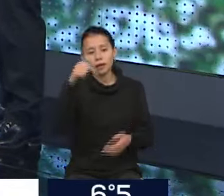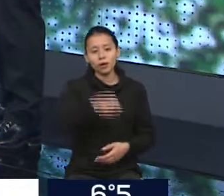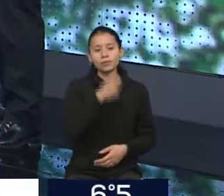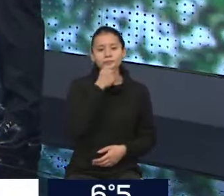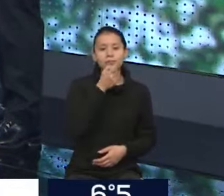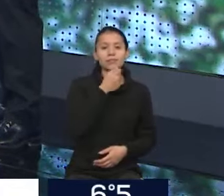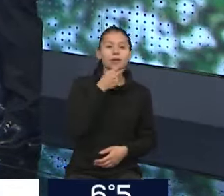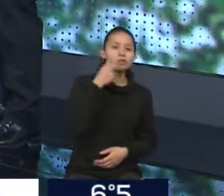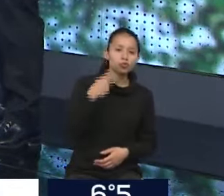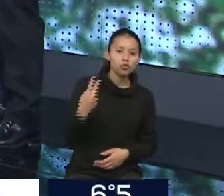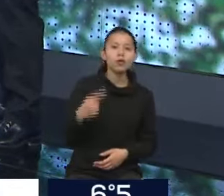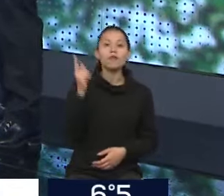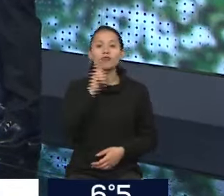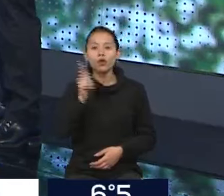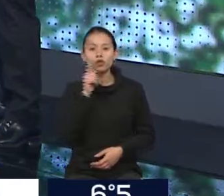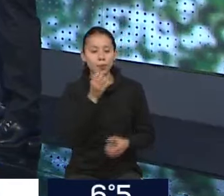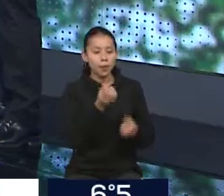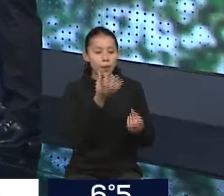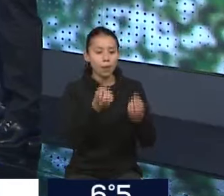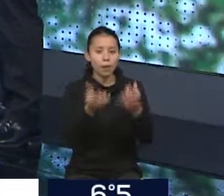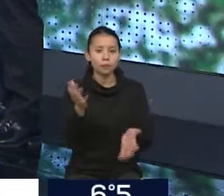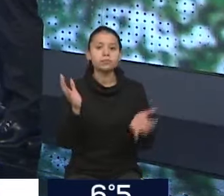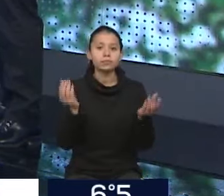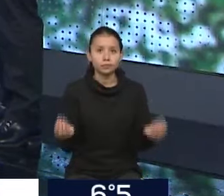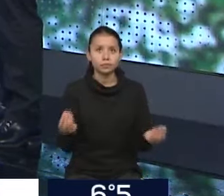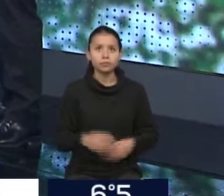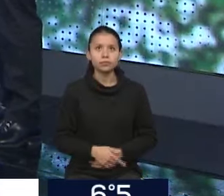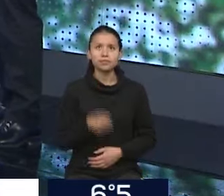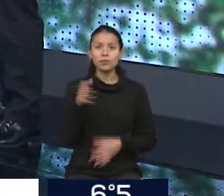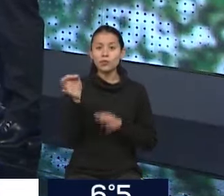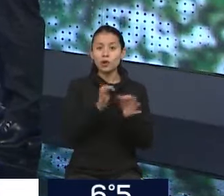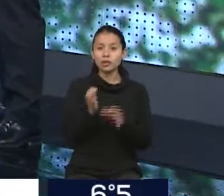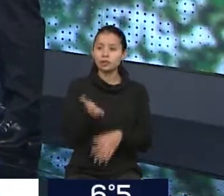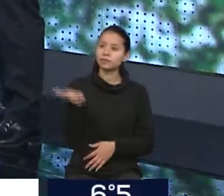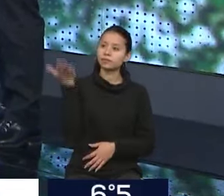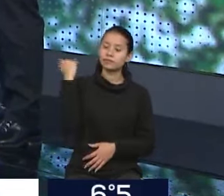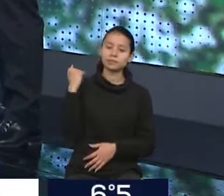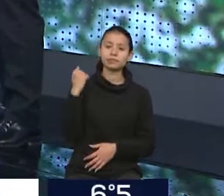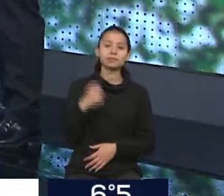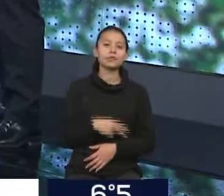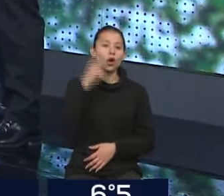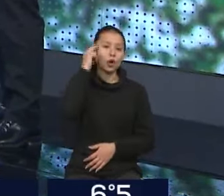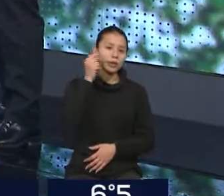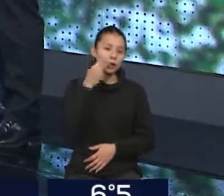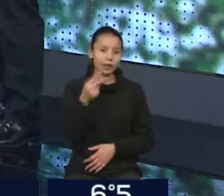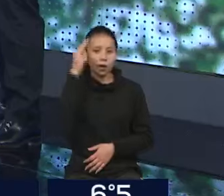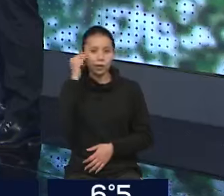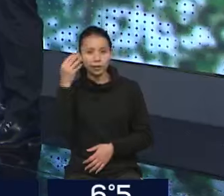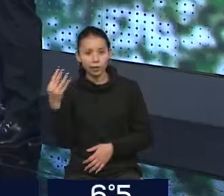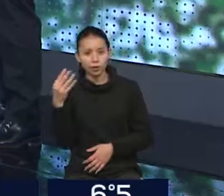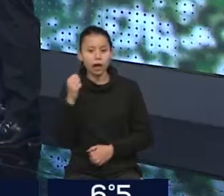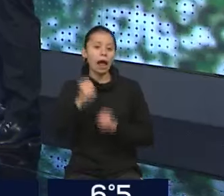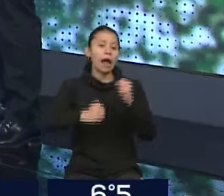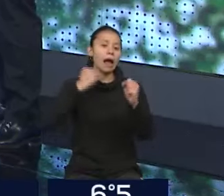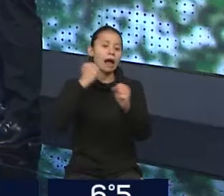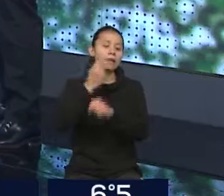frutos, básicamente. Este es el promedio desde el año 92-94 hasta el 2022-2023 de